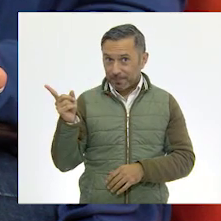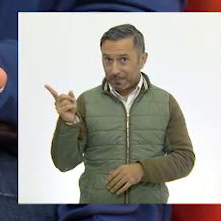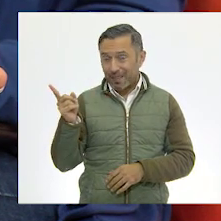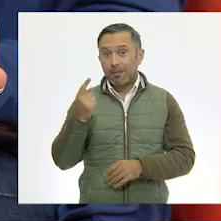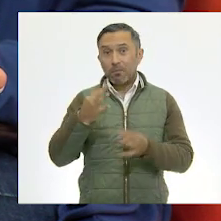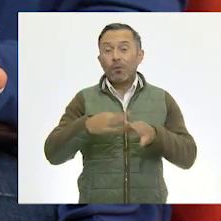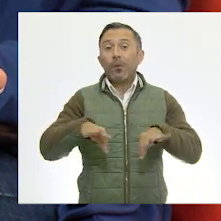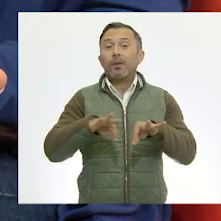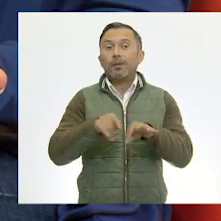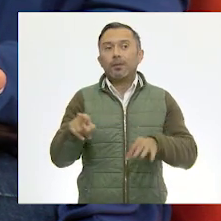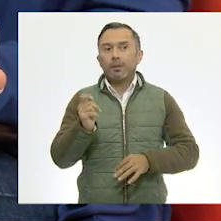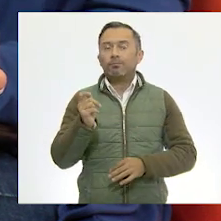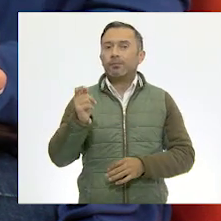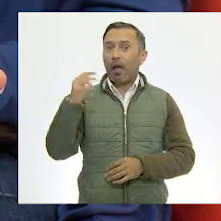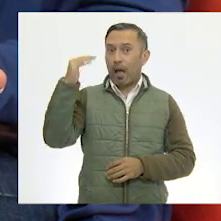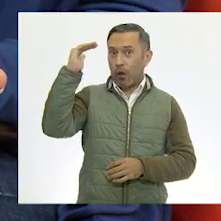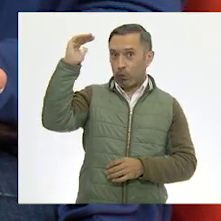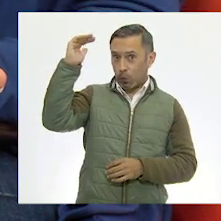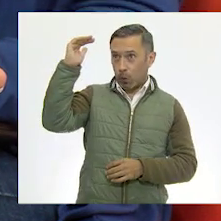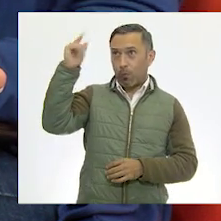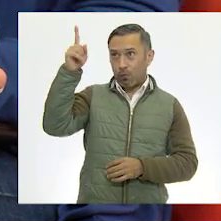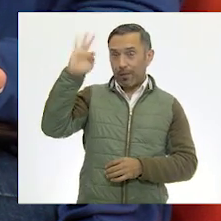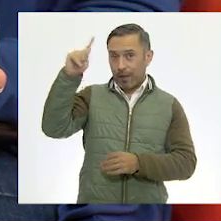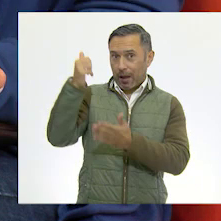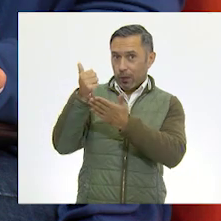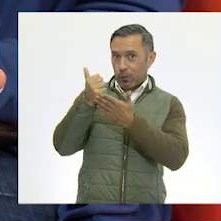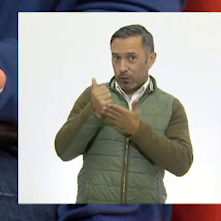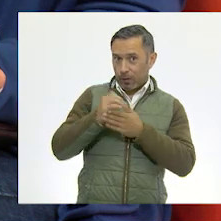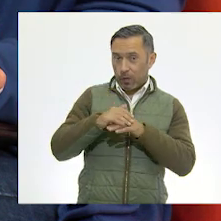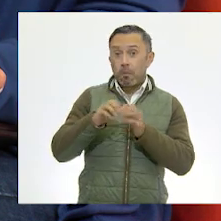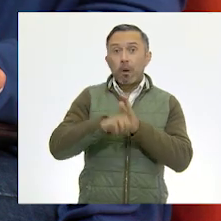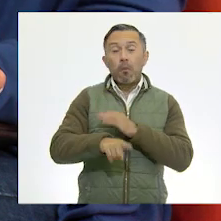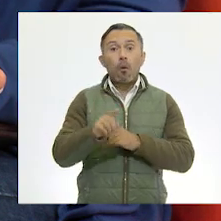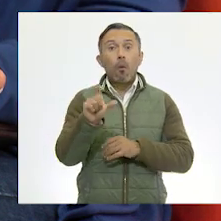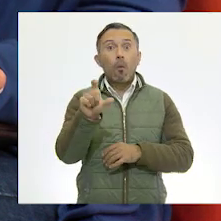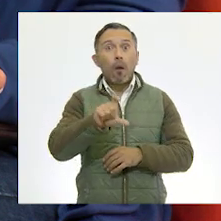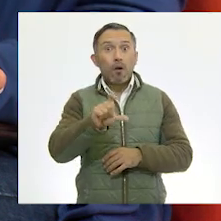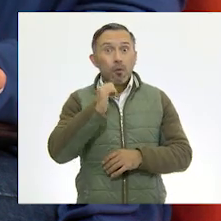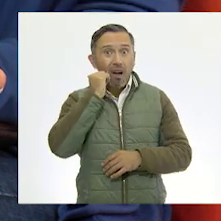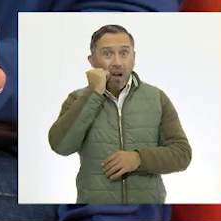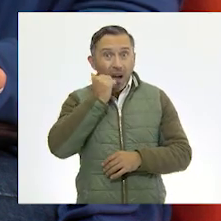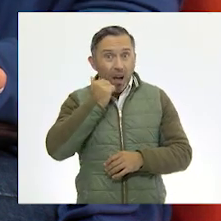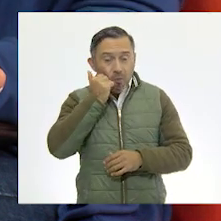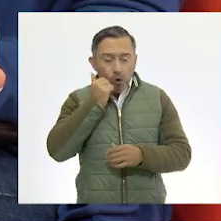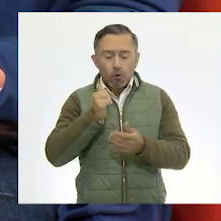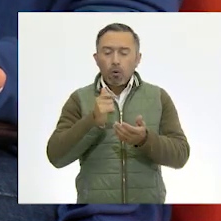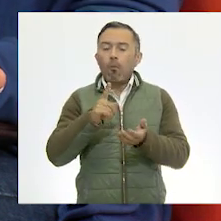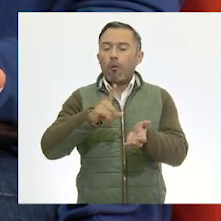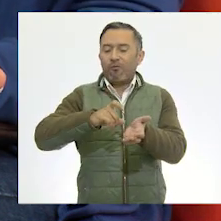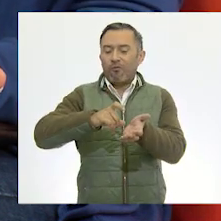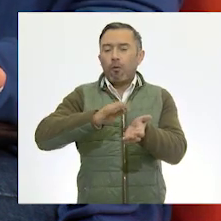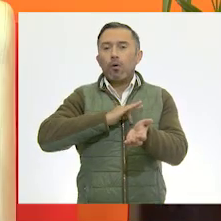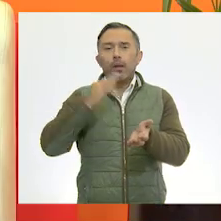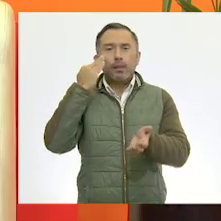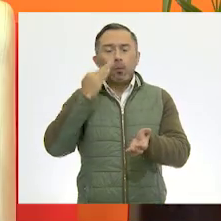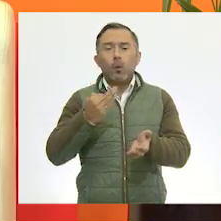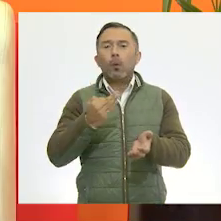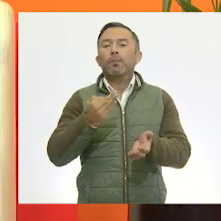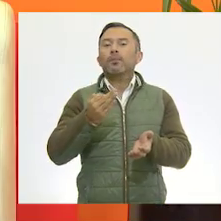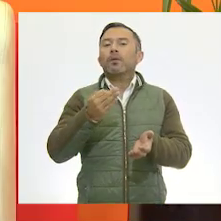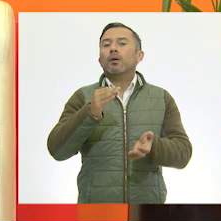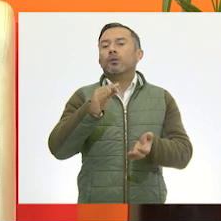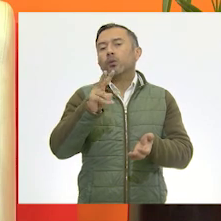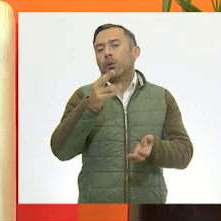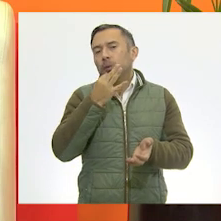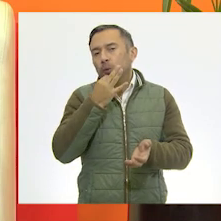Por ejemplo, a la hora de echarse jabón, que el niño tarde los 2 minutos correspondientes para hacerlo bien. Posteriormente, este